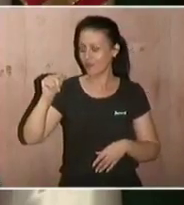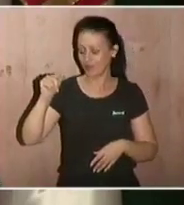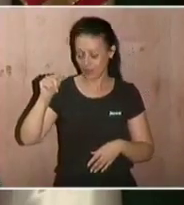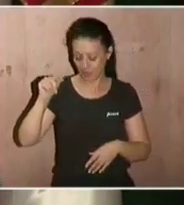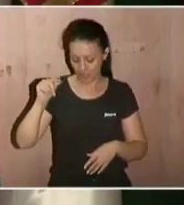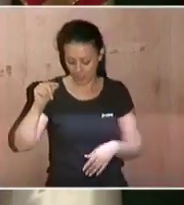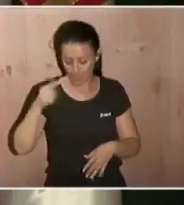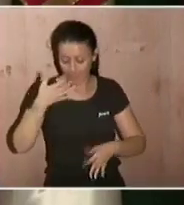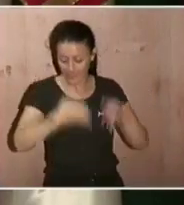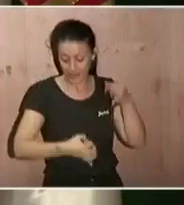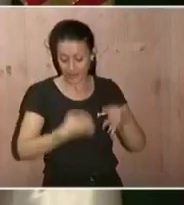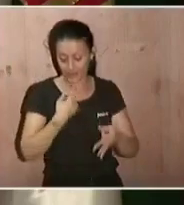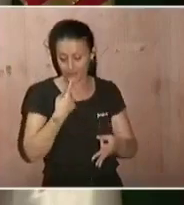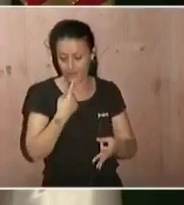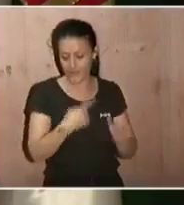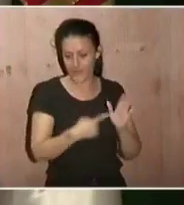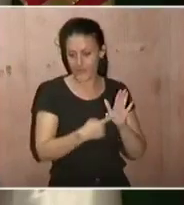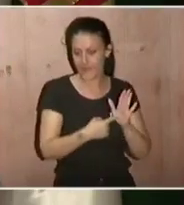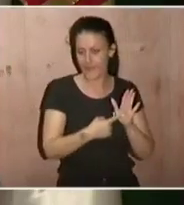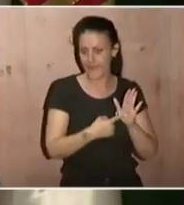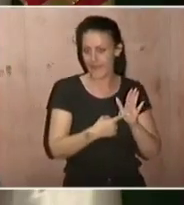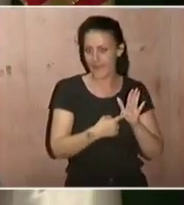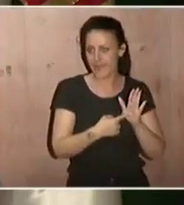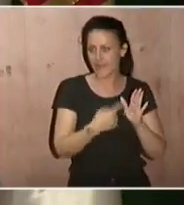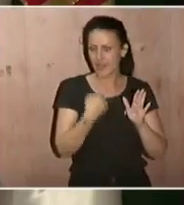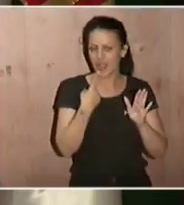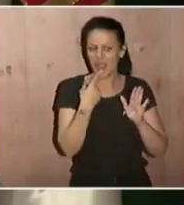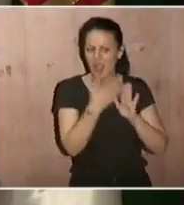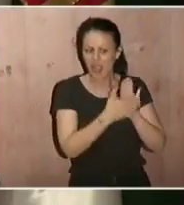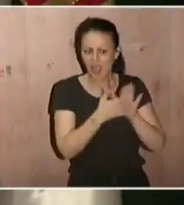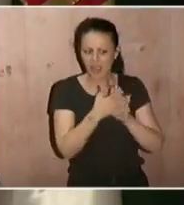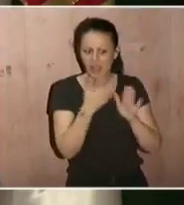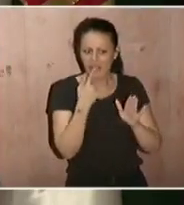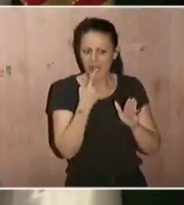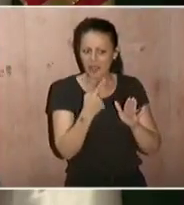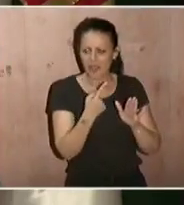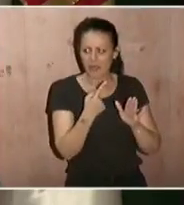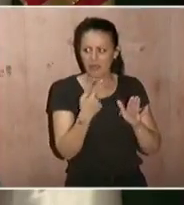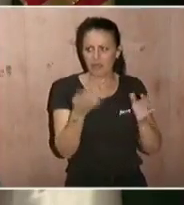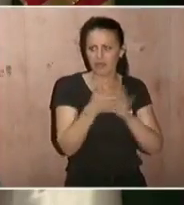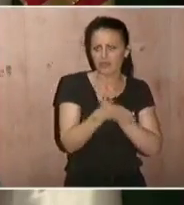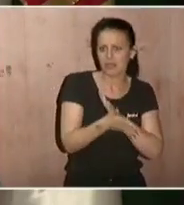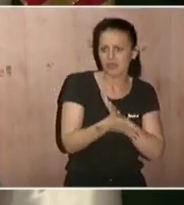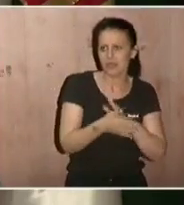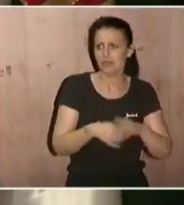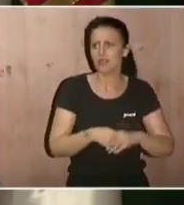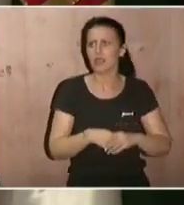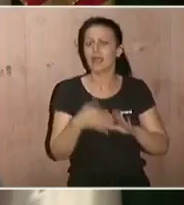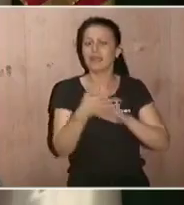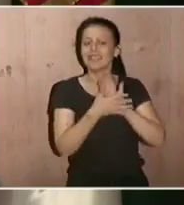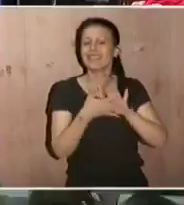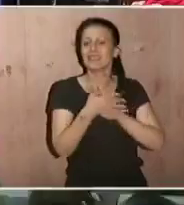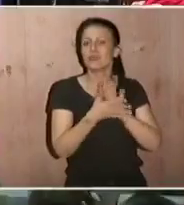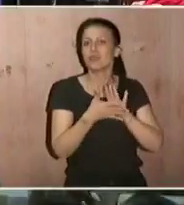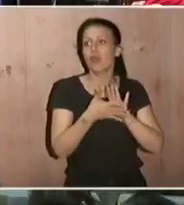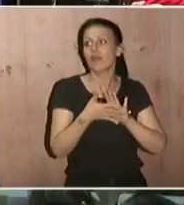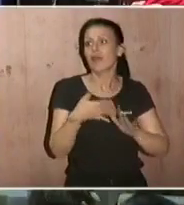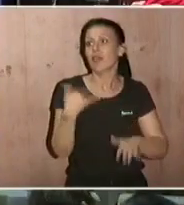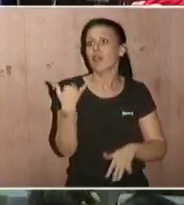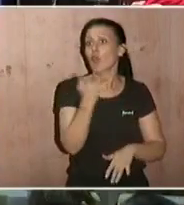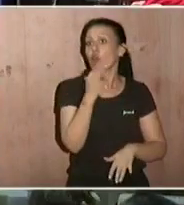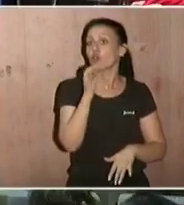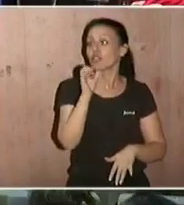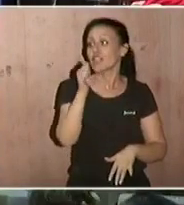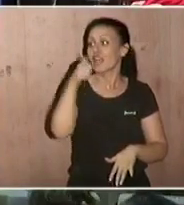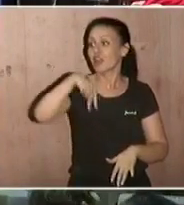el tribunal, me preguntó: ¿a qué Maraval se refiere usted? Yo, en el discurso que había hecho, hablaba, claro, de José Antonio Maraval,